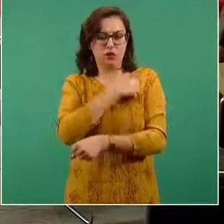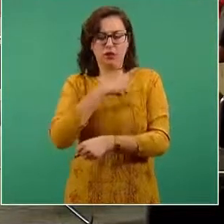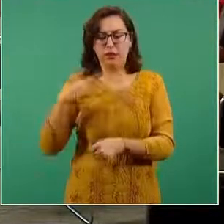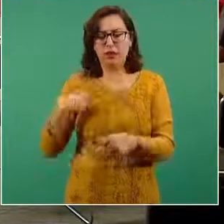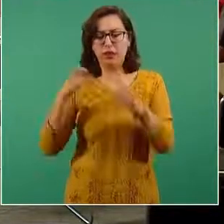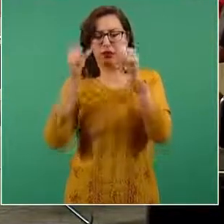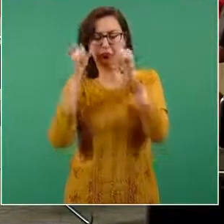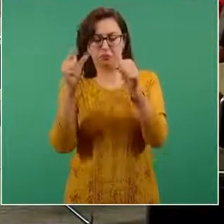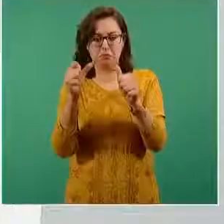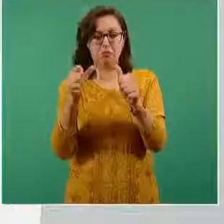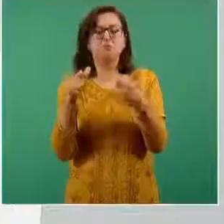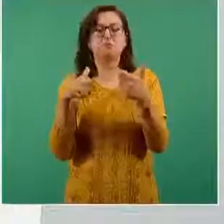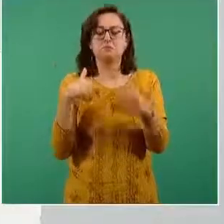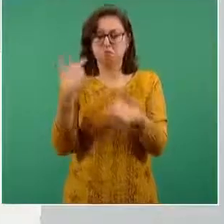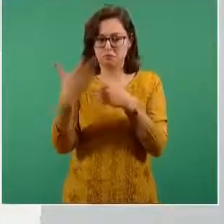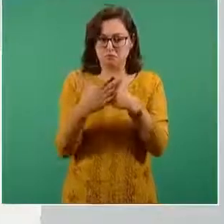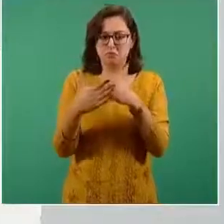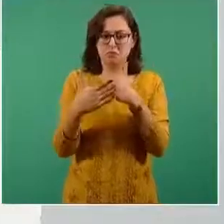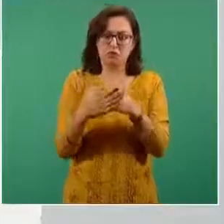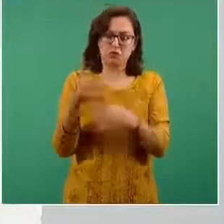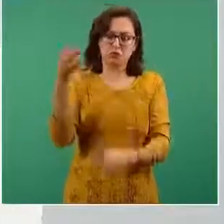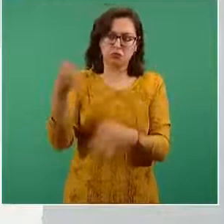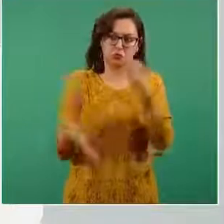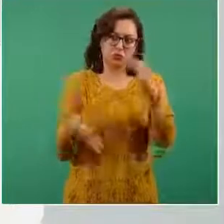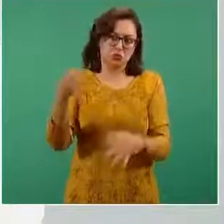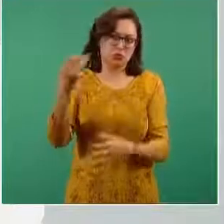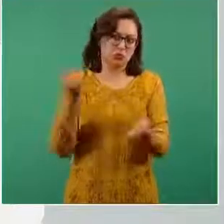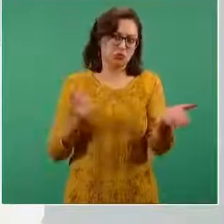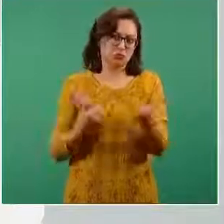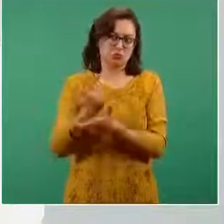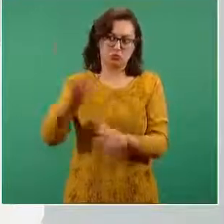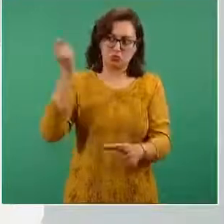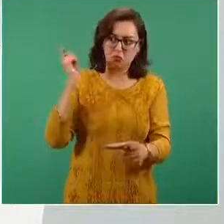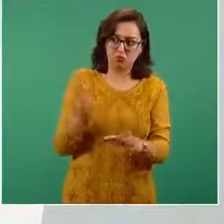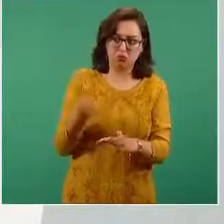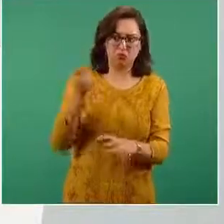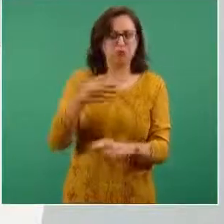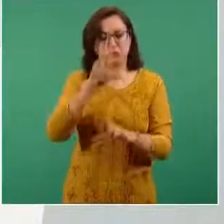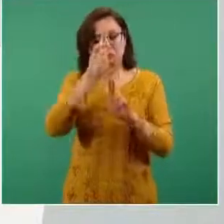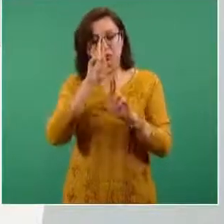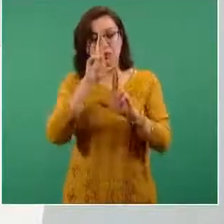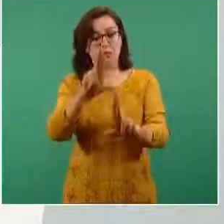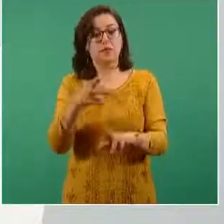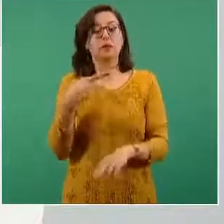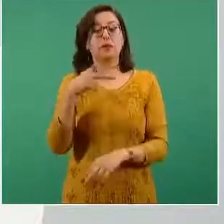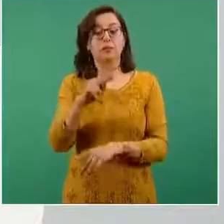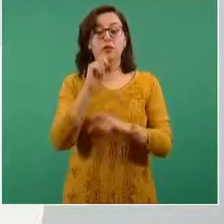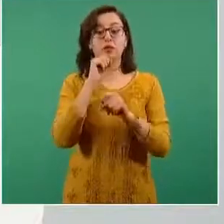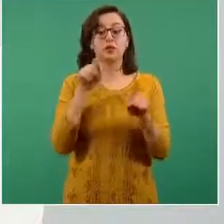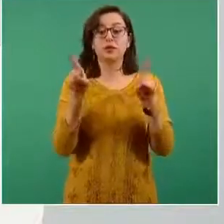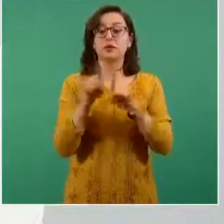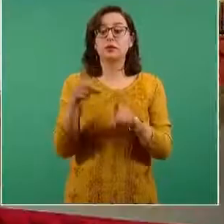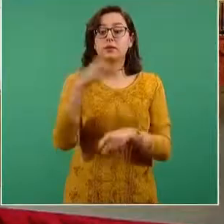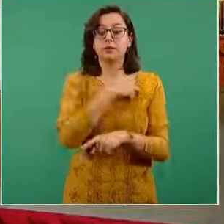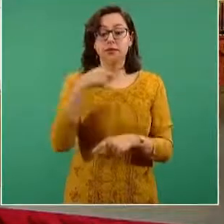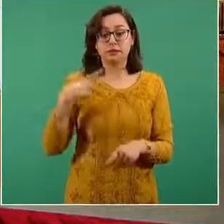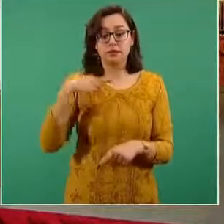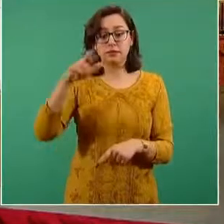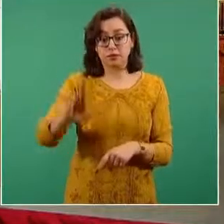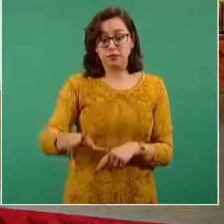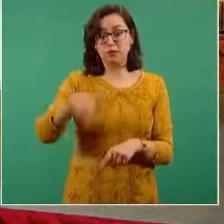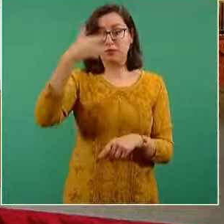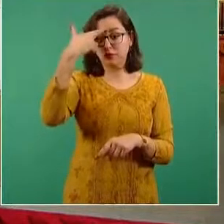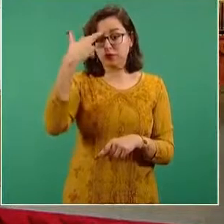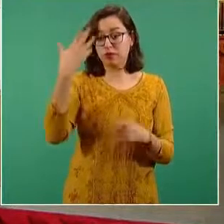en su momento se van a respetar las disposiciones judiciales que los jueces emitan. Sin embargo, recordar también que en el histórico